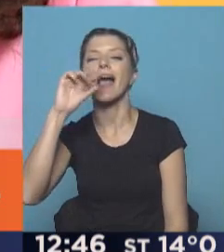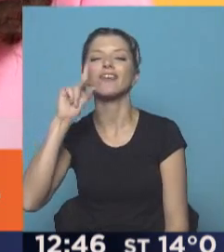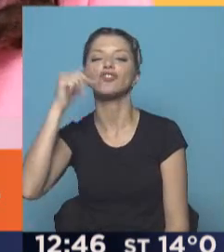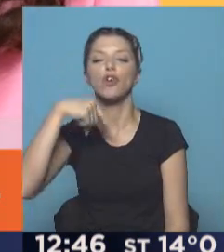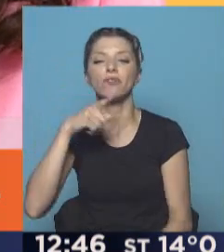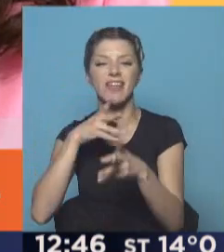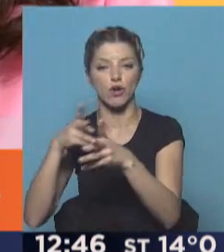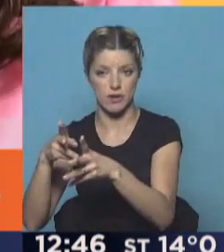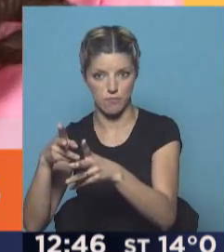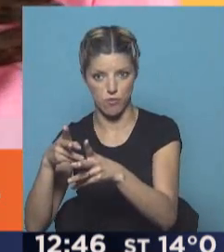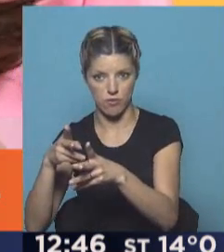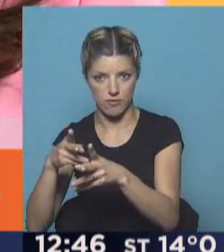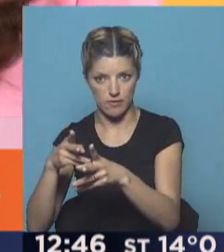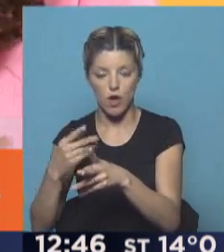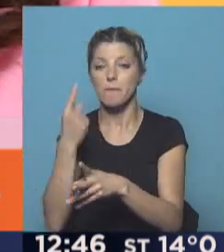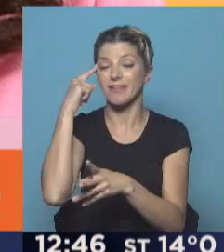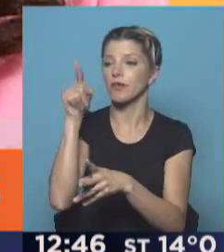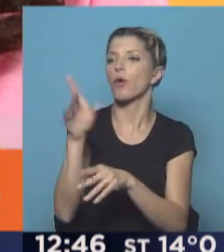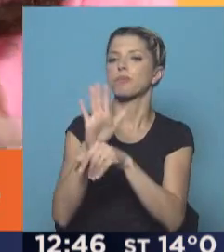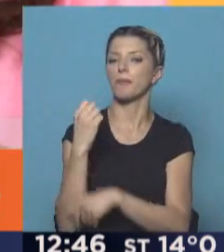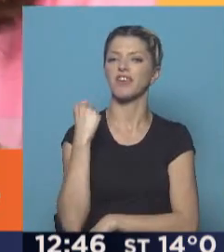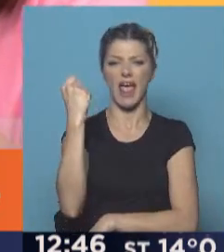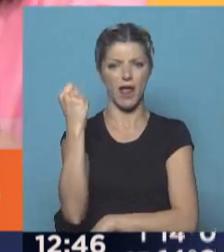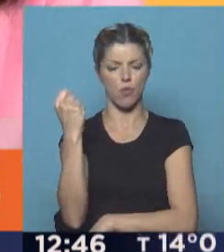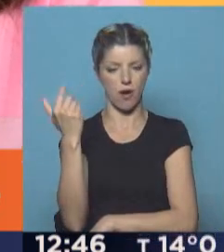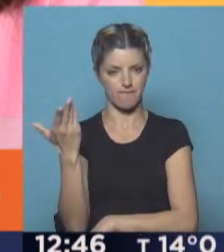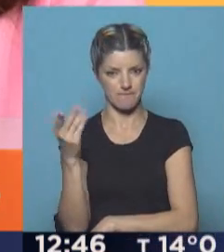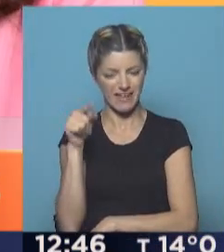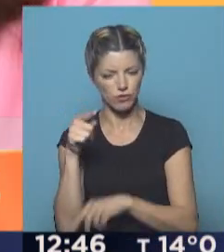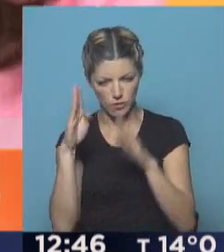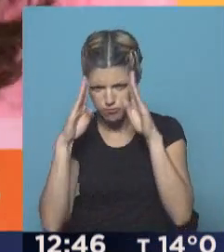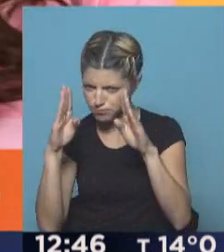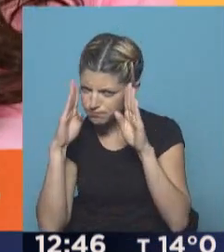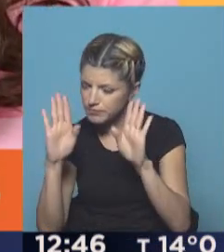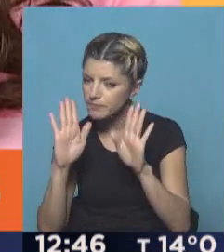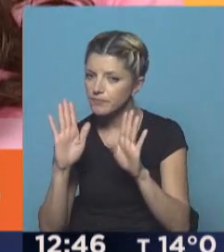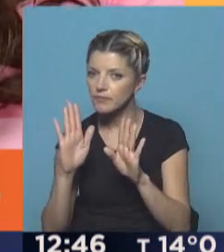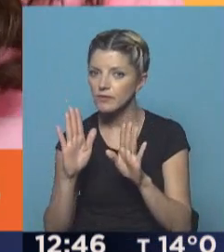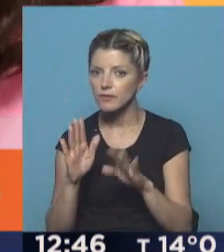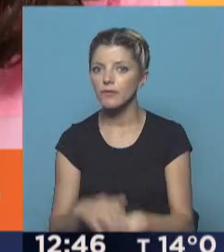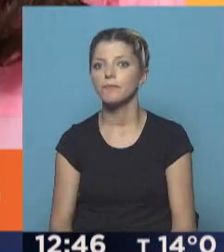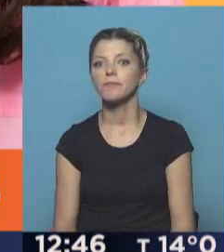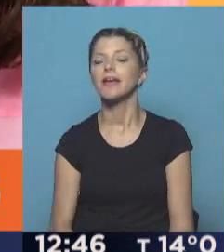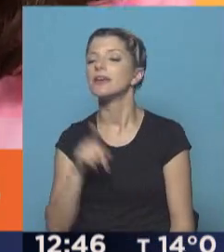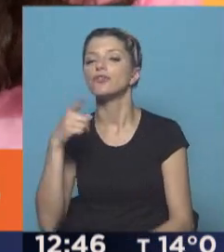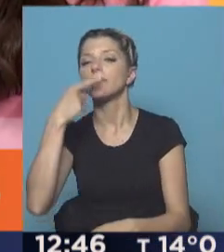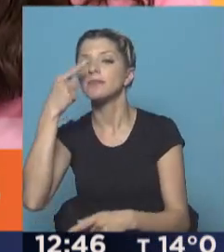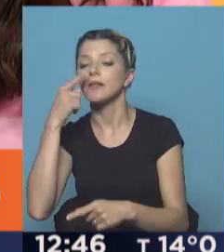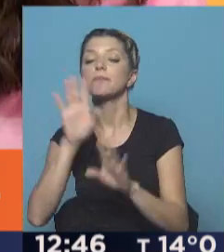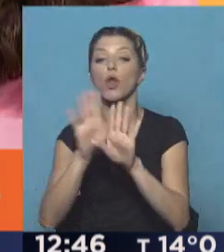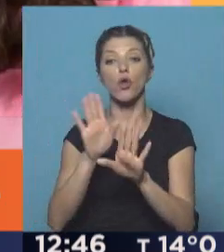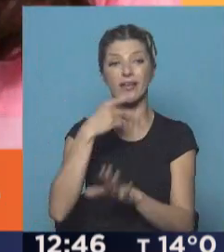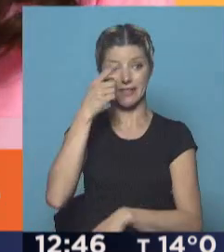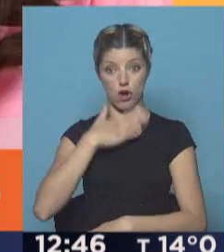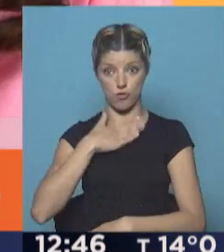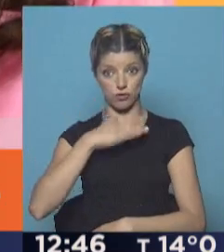la configuración del terrorista como un héroe, quizás, digamos, y convertirlo en objeto de interés. Pero ese objeto de interés no es solo